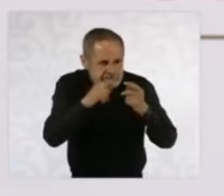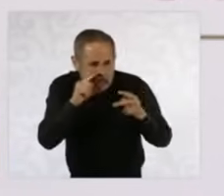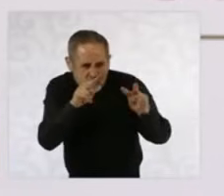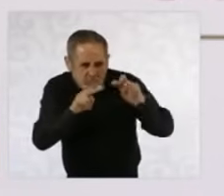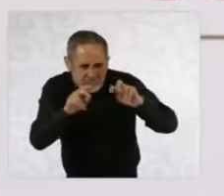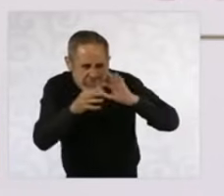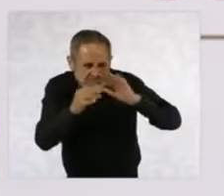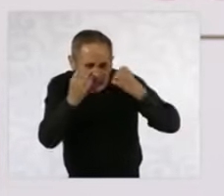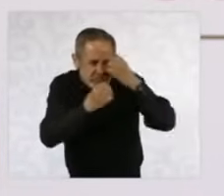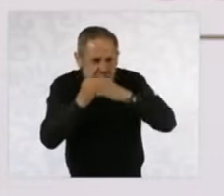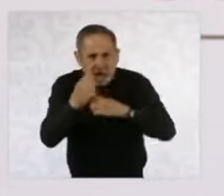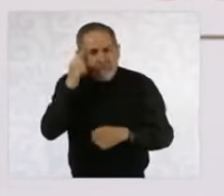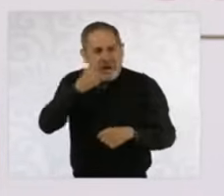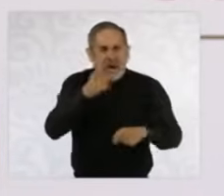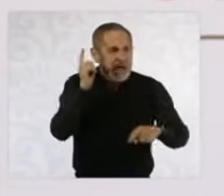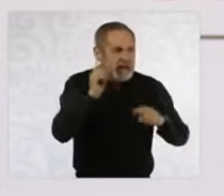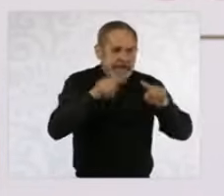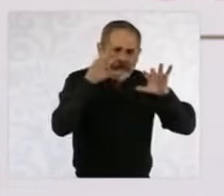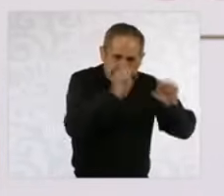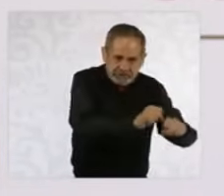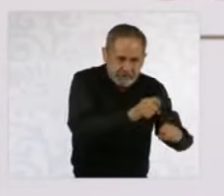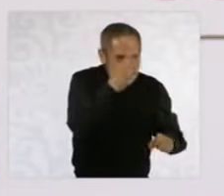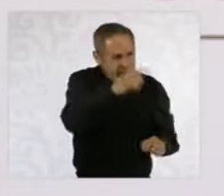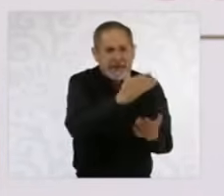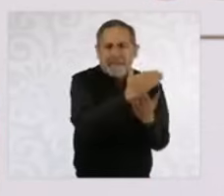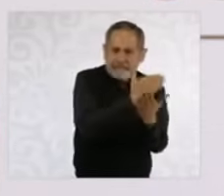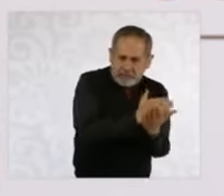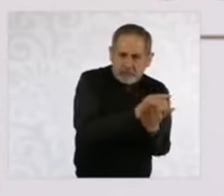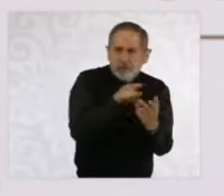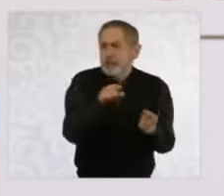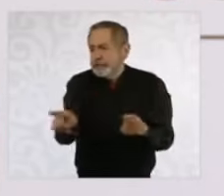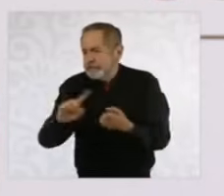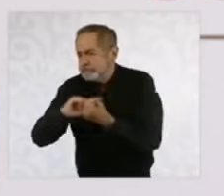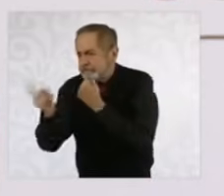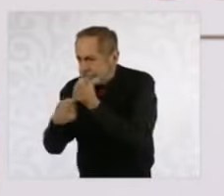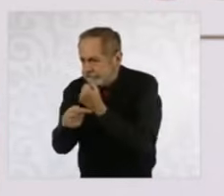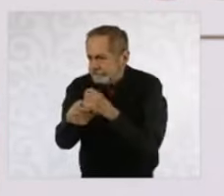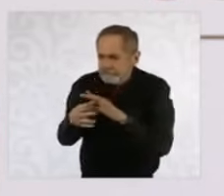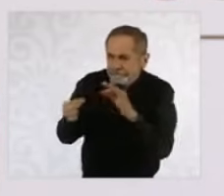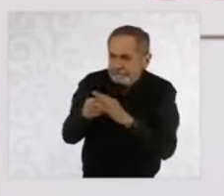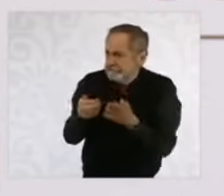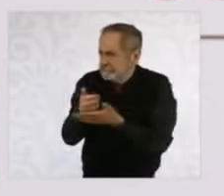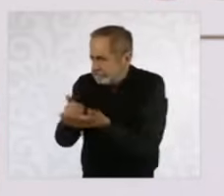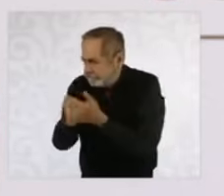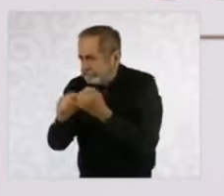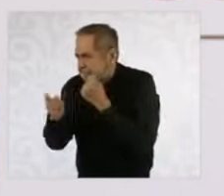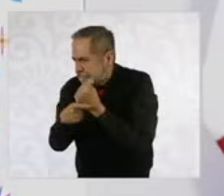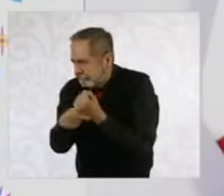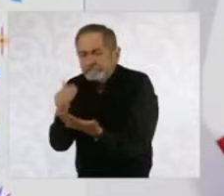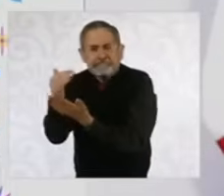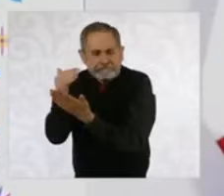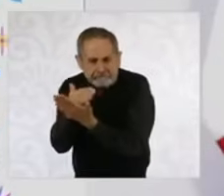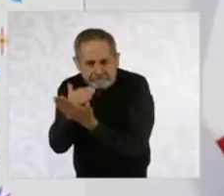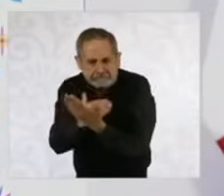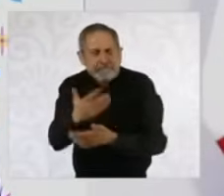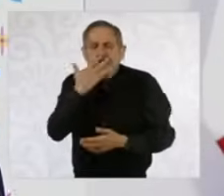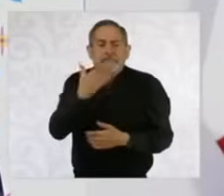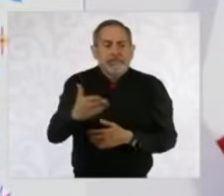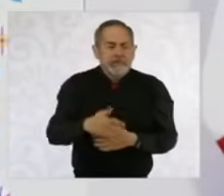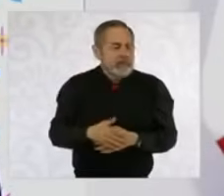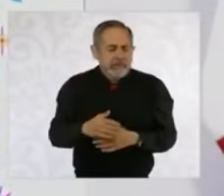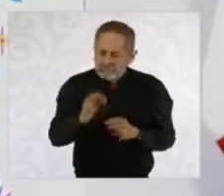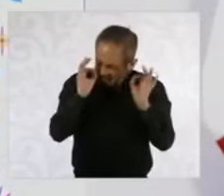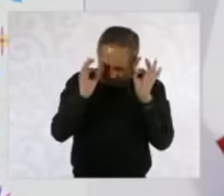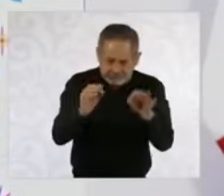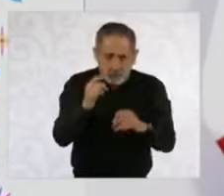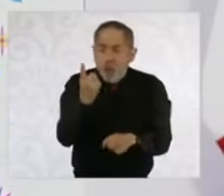reducción de la impunidad. Y al mismo tiempo seguir atendiendo las causas. Y nos va a dar resultados. No es de un día a otro,